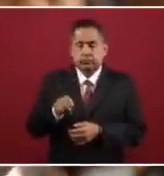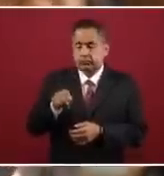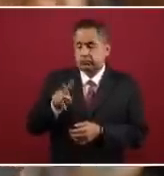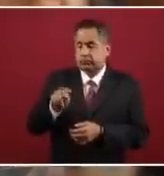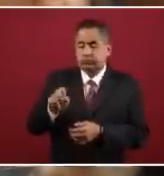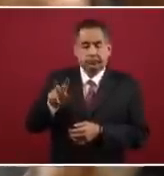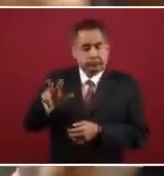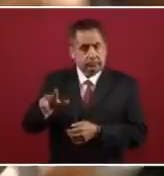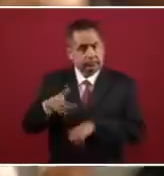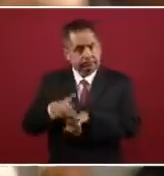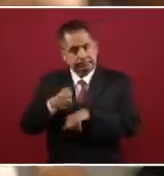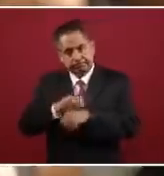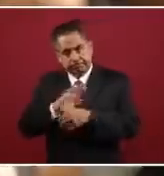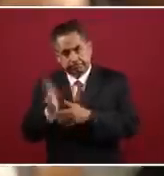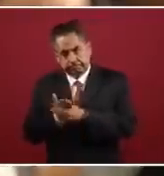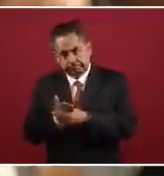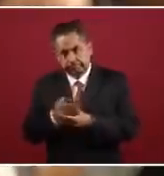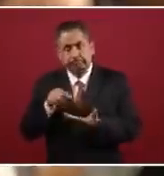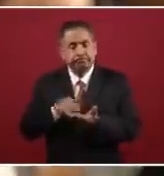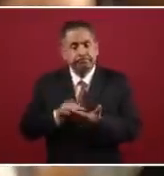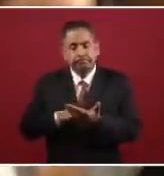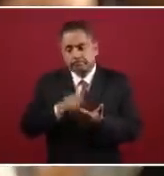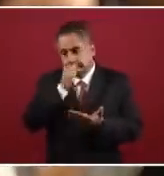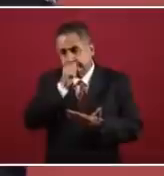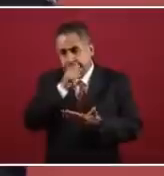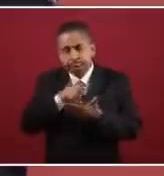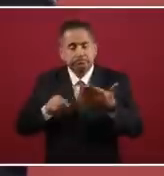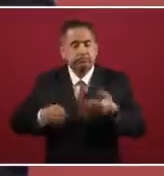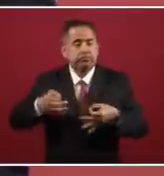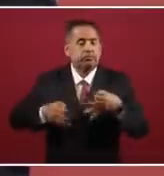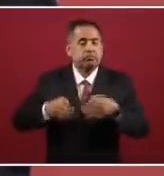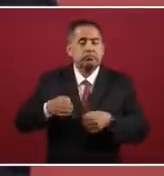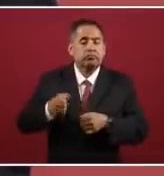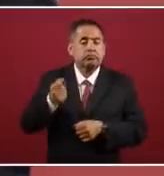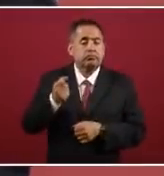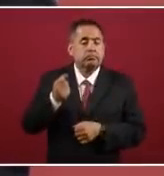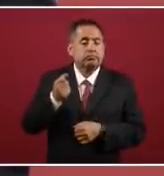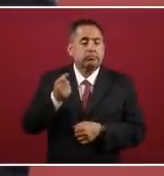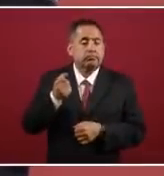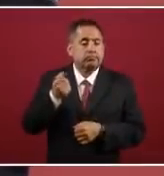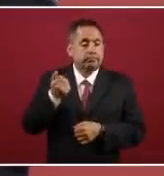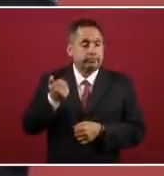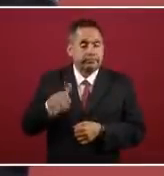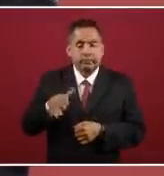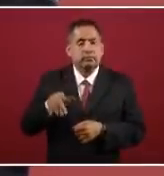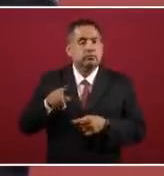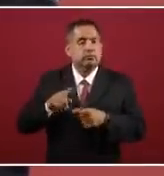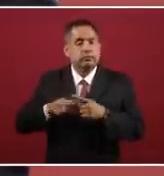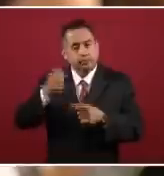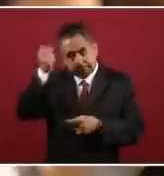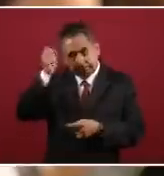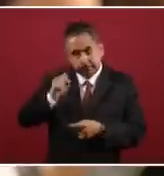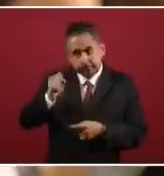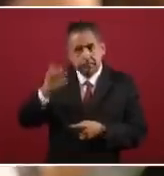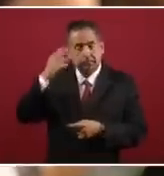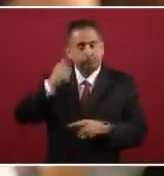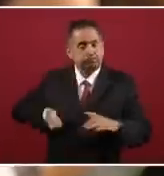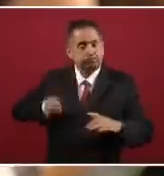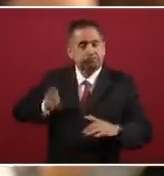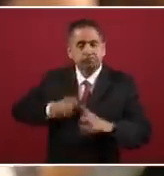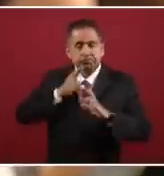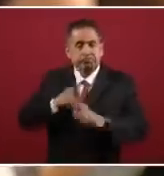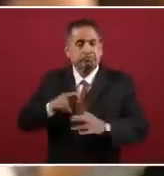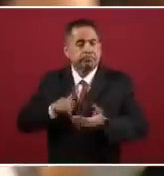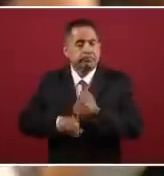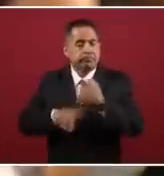454-2018 del índice del juez décimo del Distrito del Estado de Sinaloa a la resolución de fecha 14